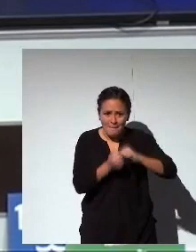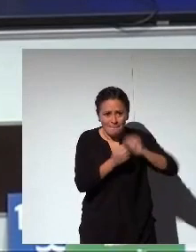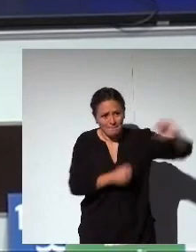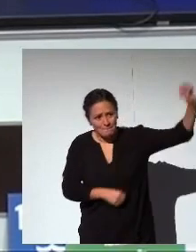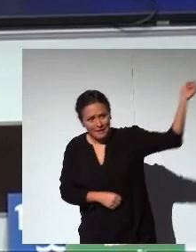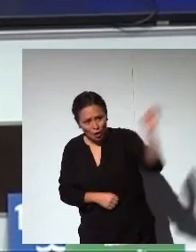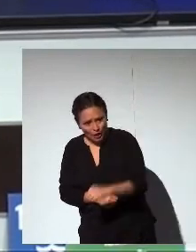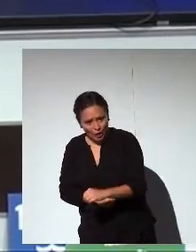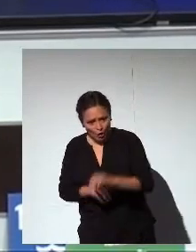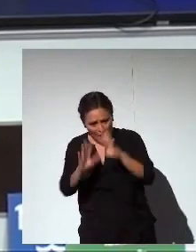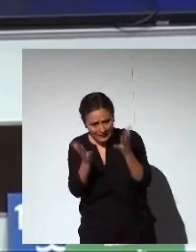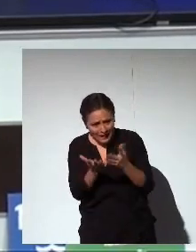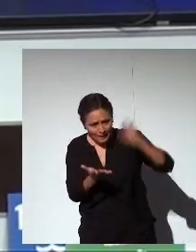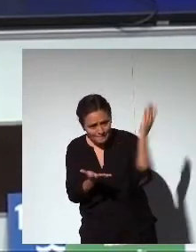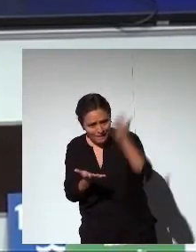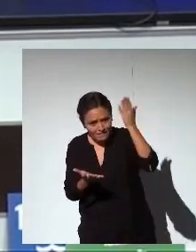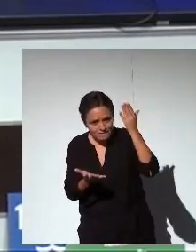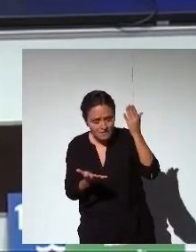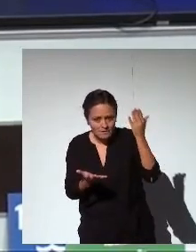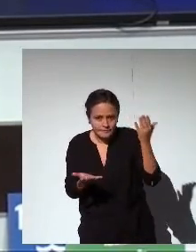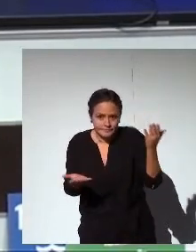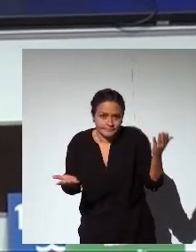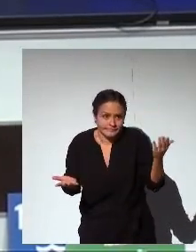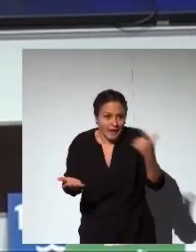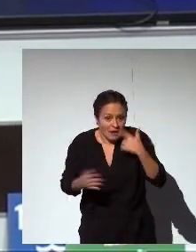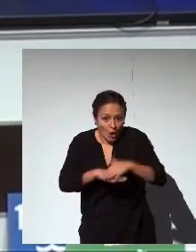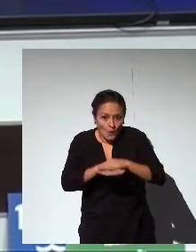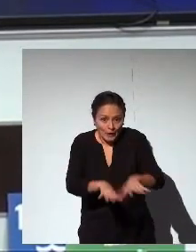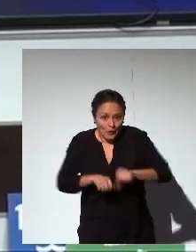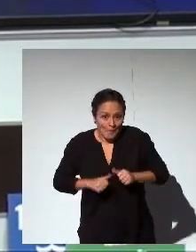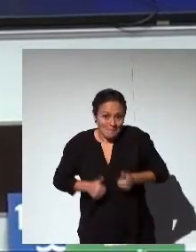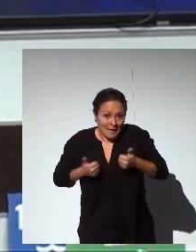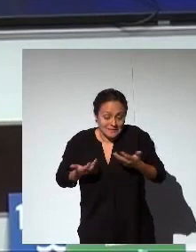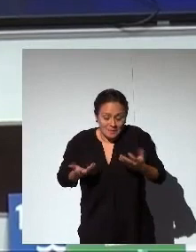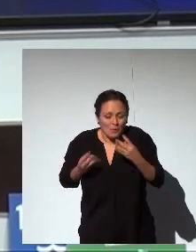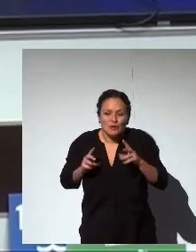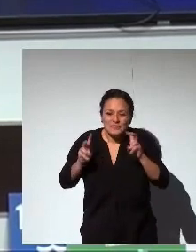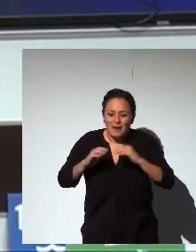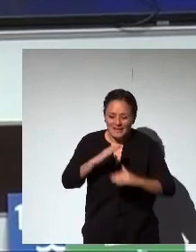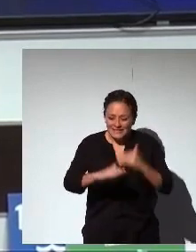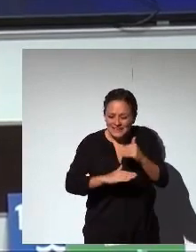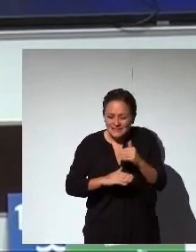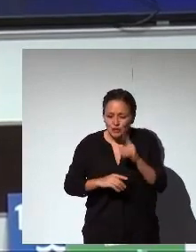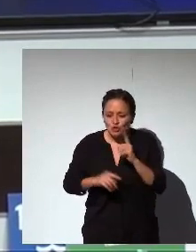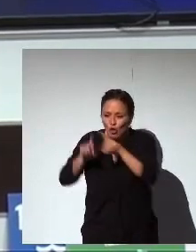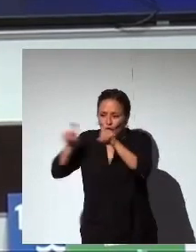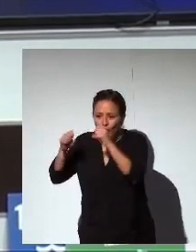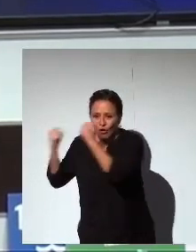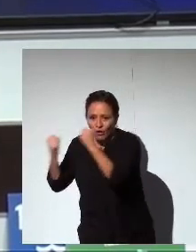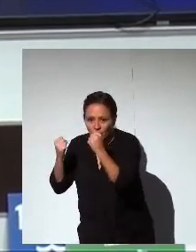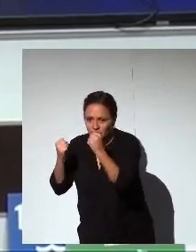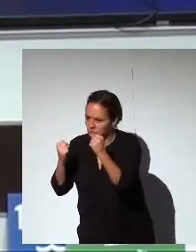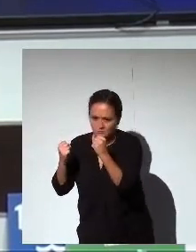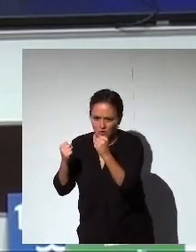gobierno. Pero lo que les quiero decir es que la resiliencia no es algo que está ahí de las entidades, organismos. Todas y todos de esta sociedad